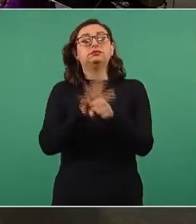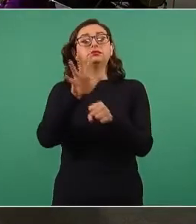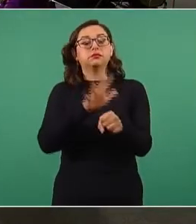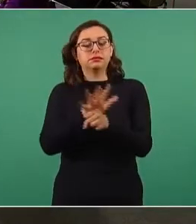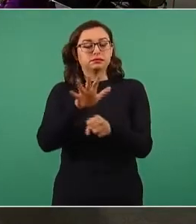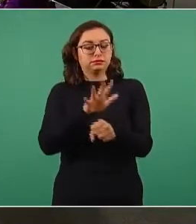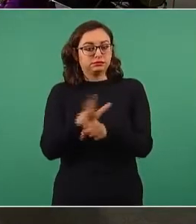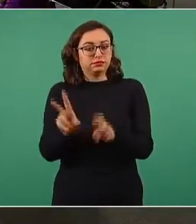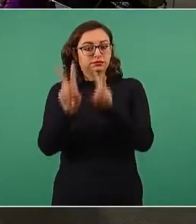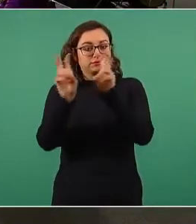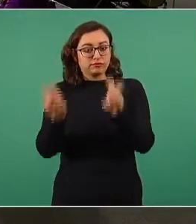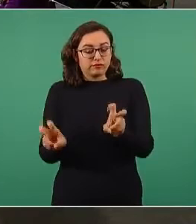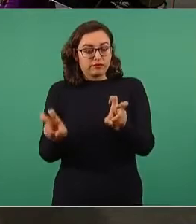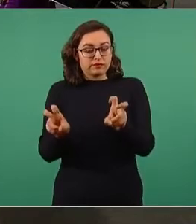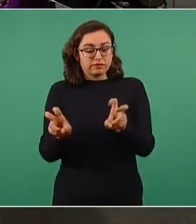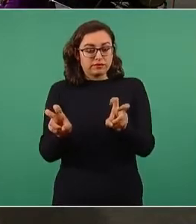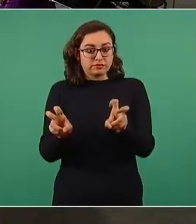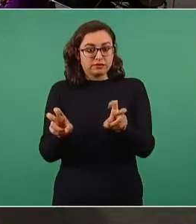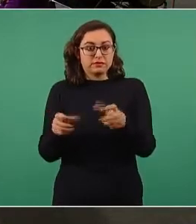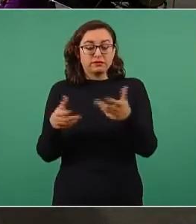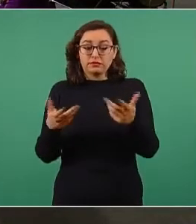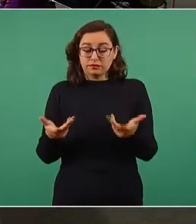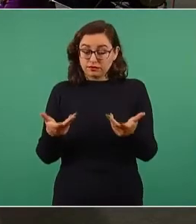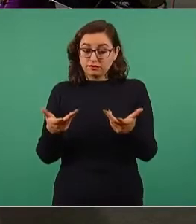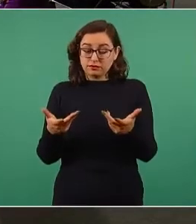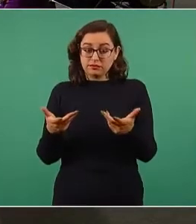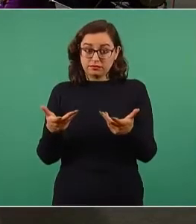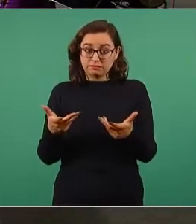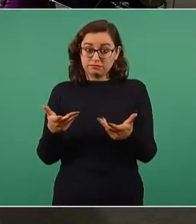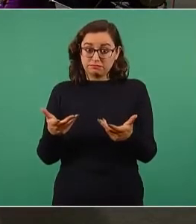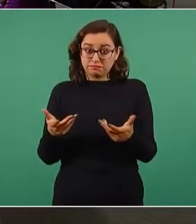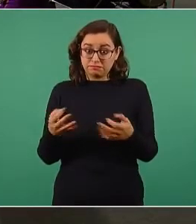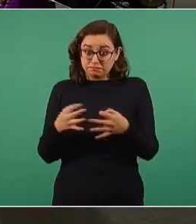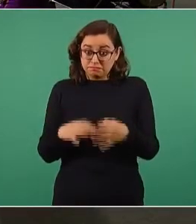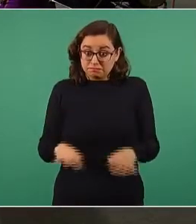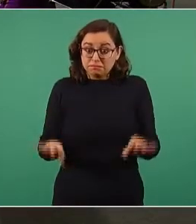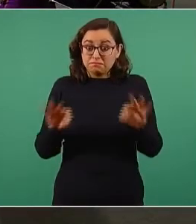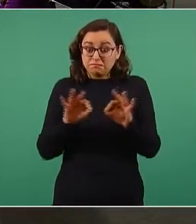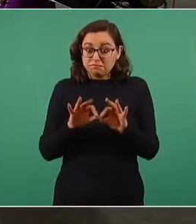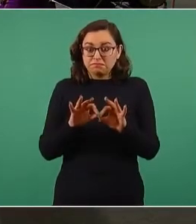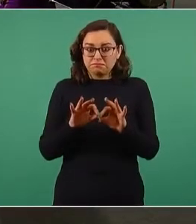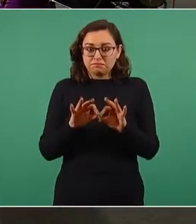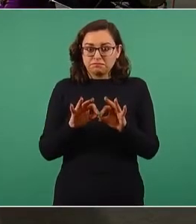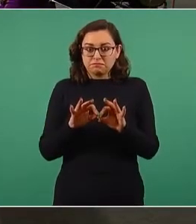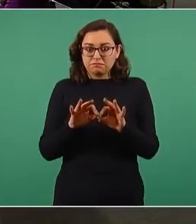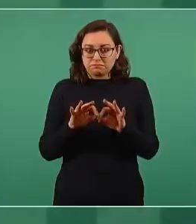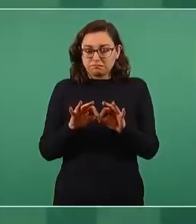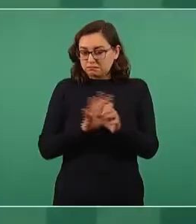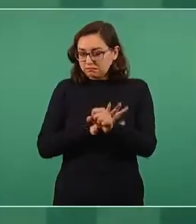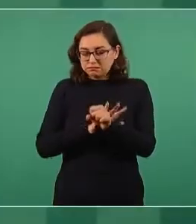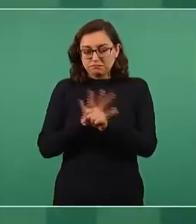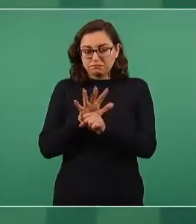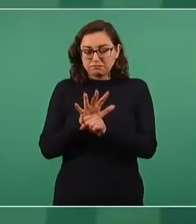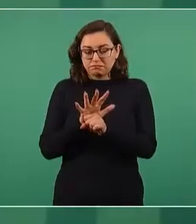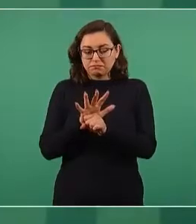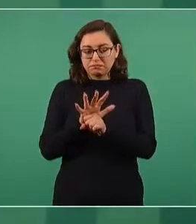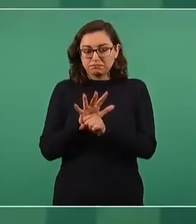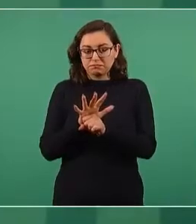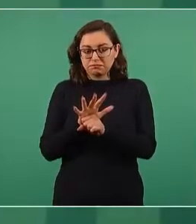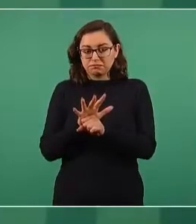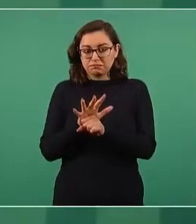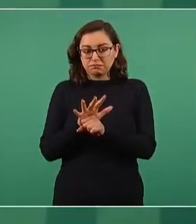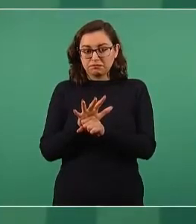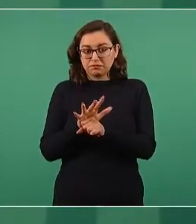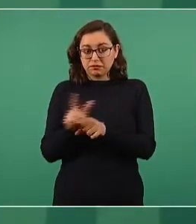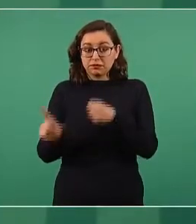un acuerdo esencial que tenemos que darle el peso que tiene. ¿Cuál es ese acuerdo esencial? Una visión común